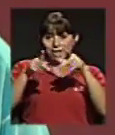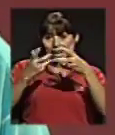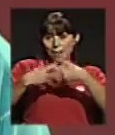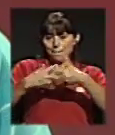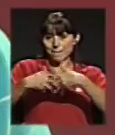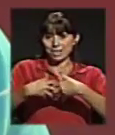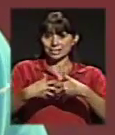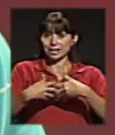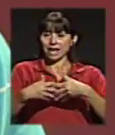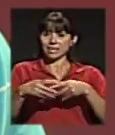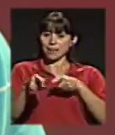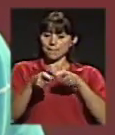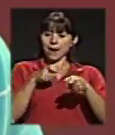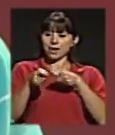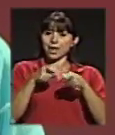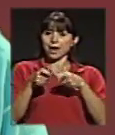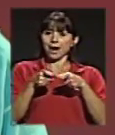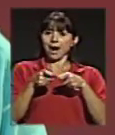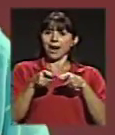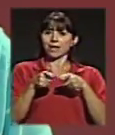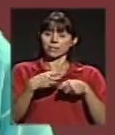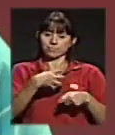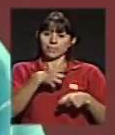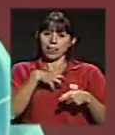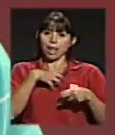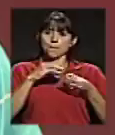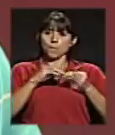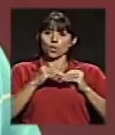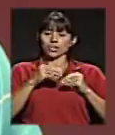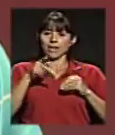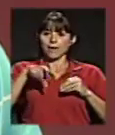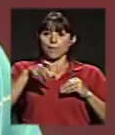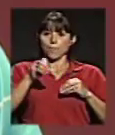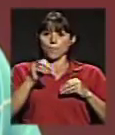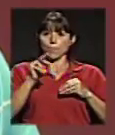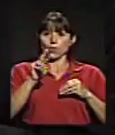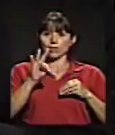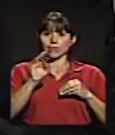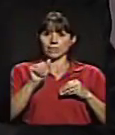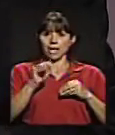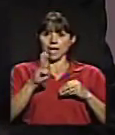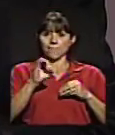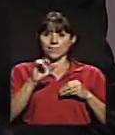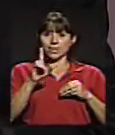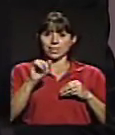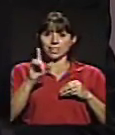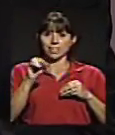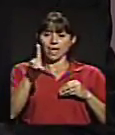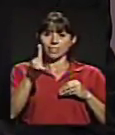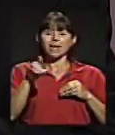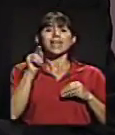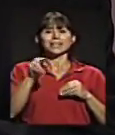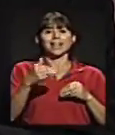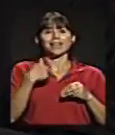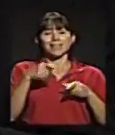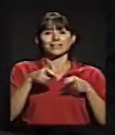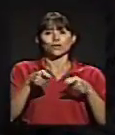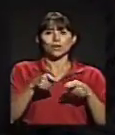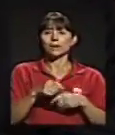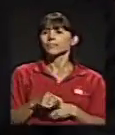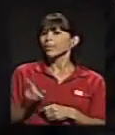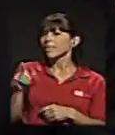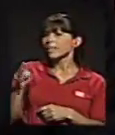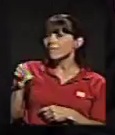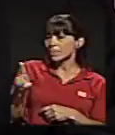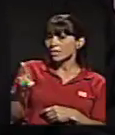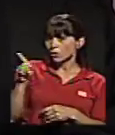lo maneja, es la que lleva ese control. David, en el trabajo que usted y Ernesto Rivera